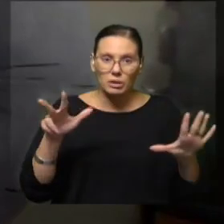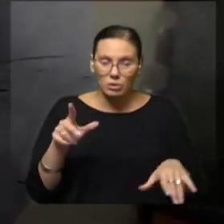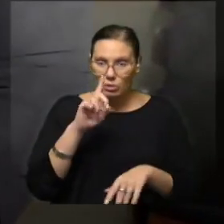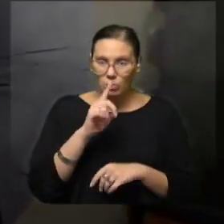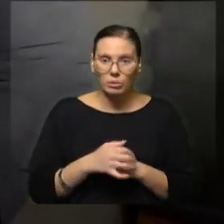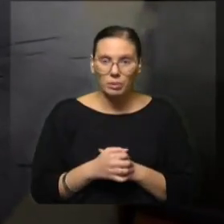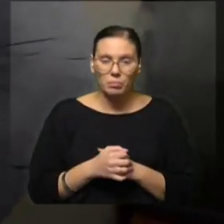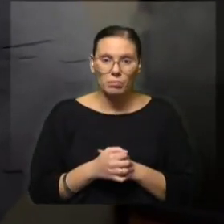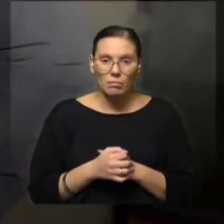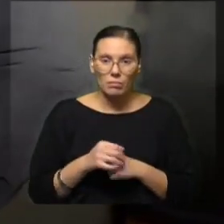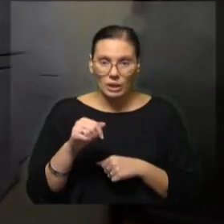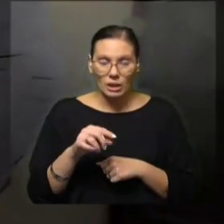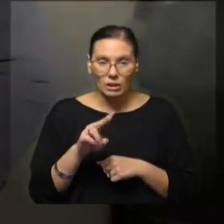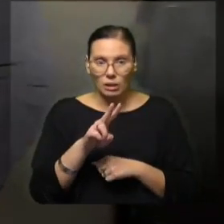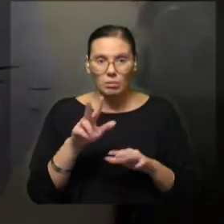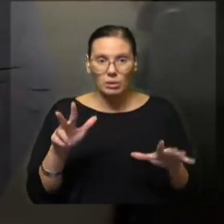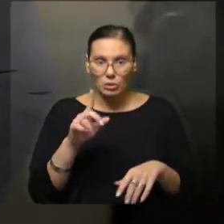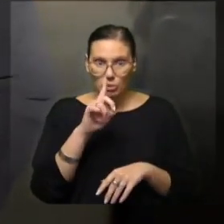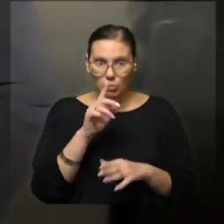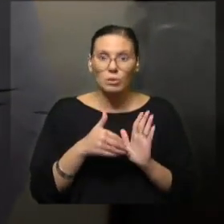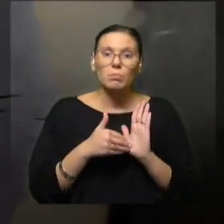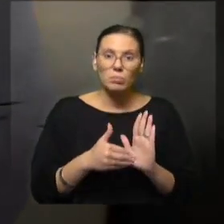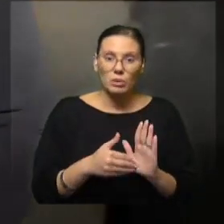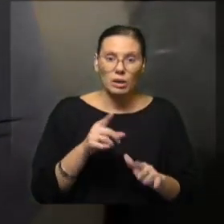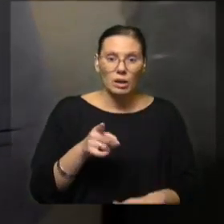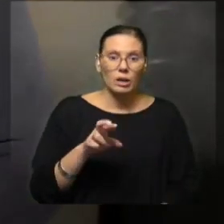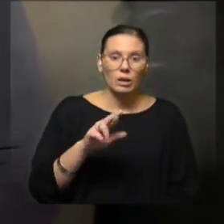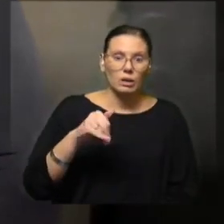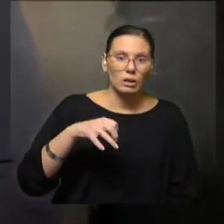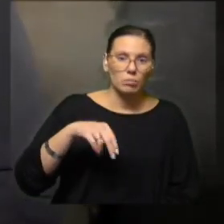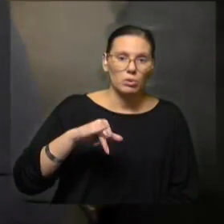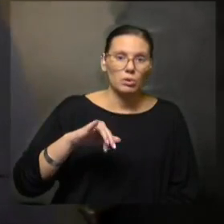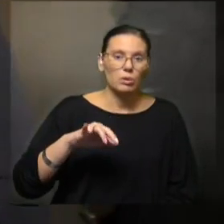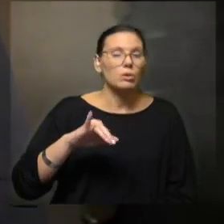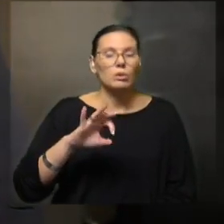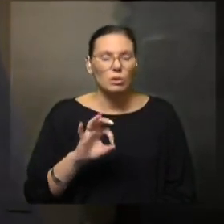junio. Bueno, este 28 de junio voy a estar presentando Grimorio, que es mi primer álbum.